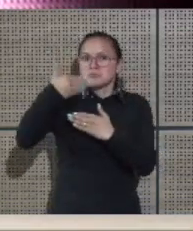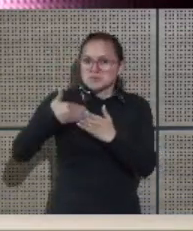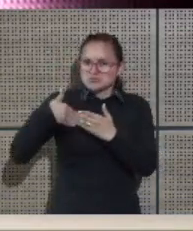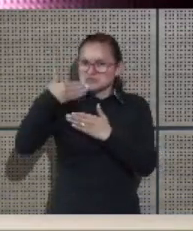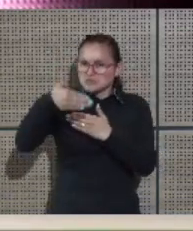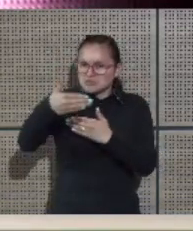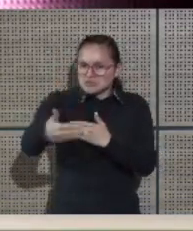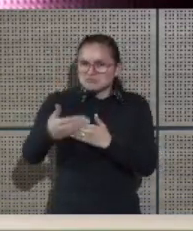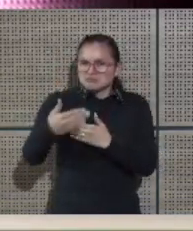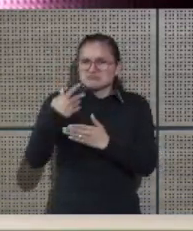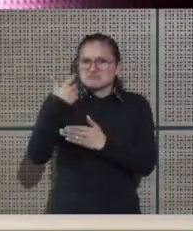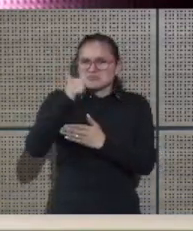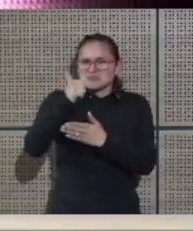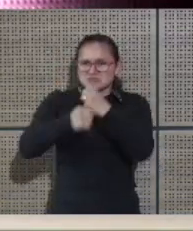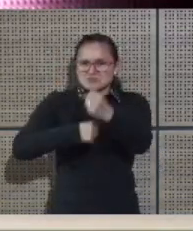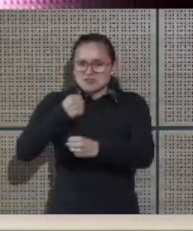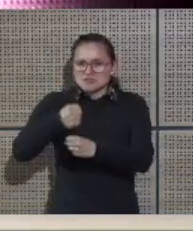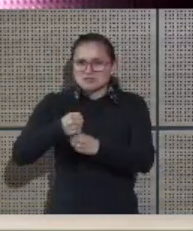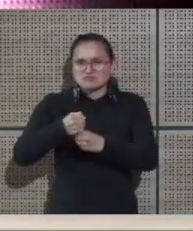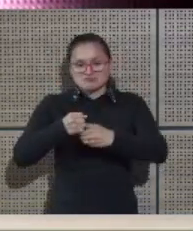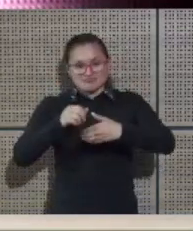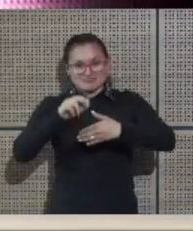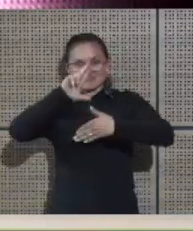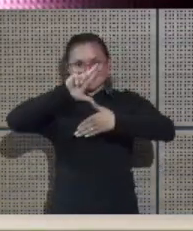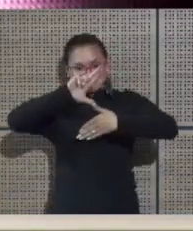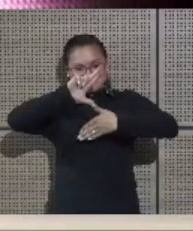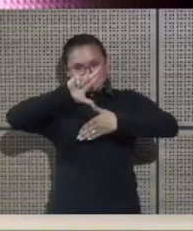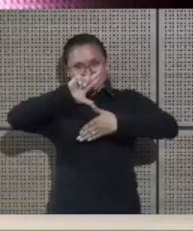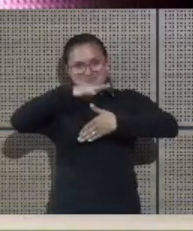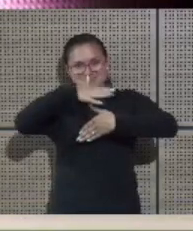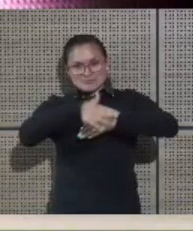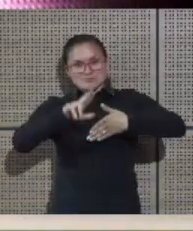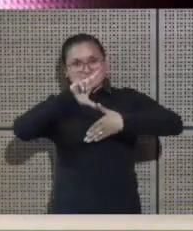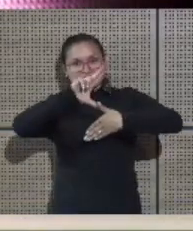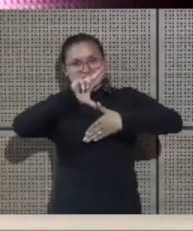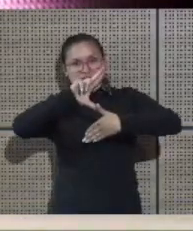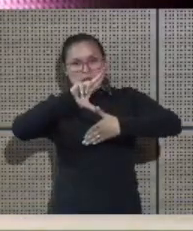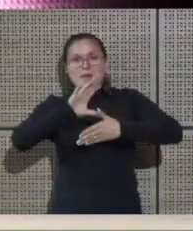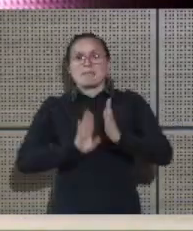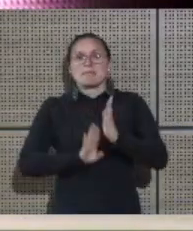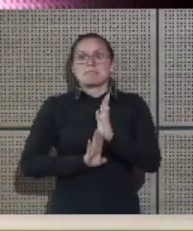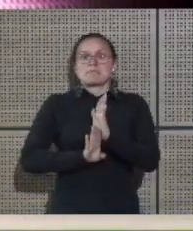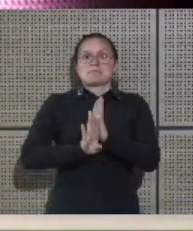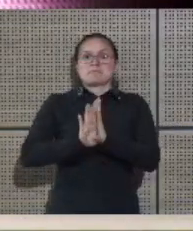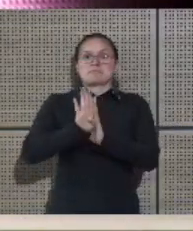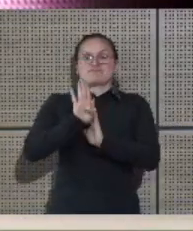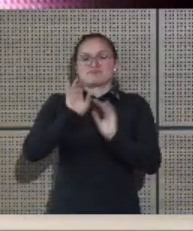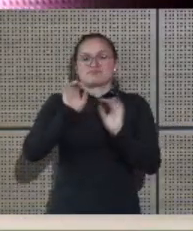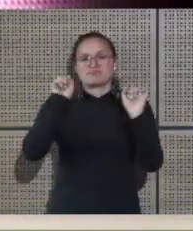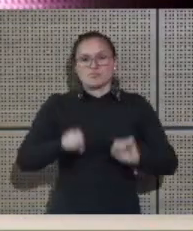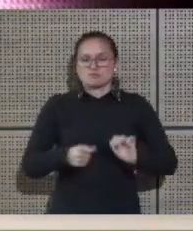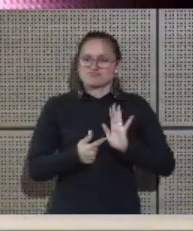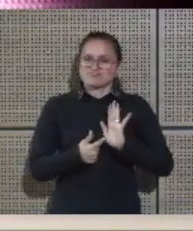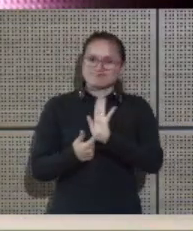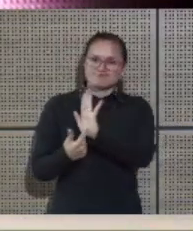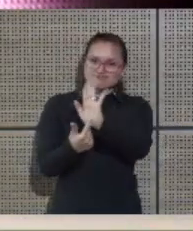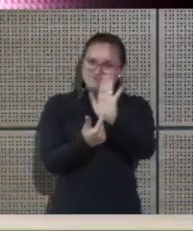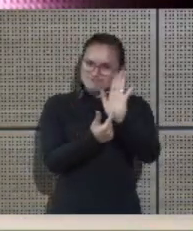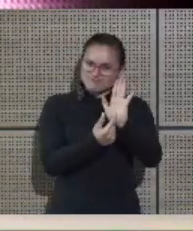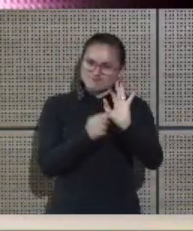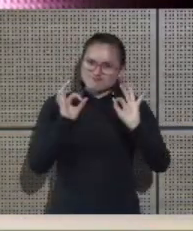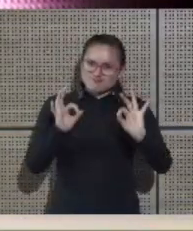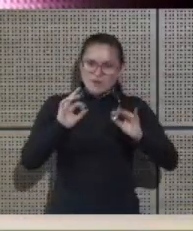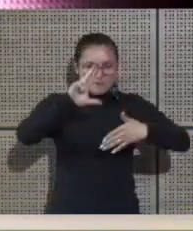generación un inmenso continente como este nuestro latinoamericano, donde podamos tener el gran orgullo de que muchos de